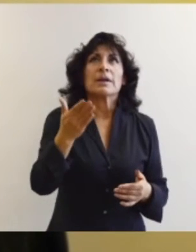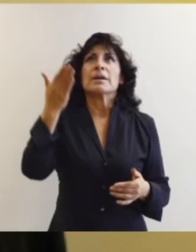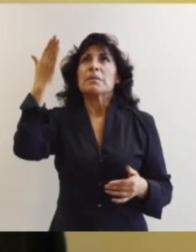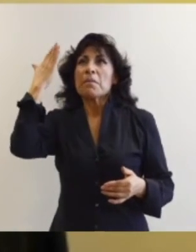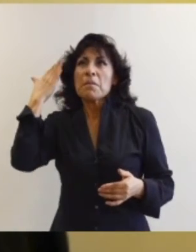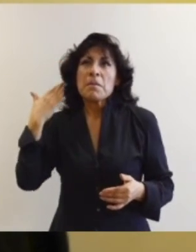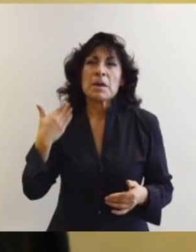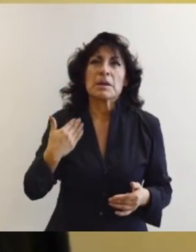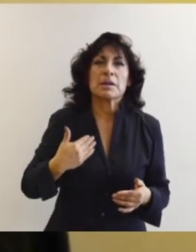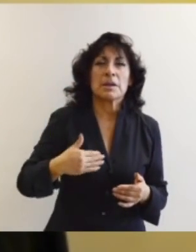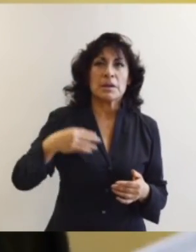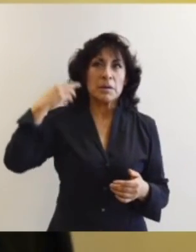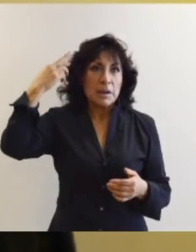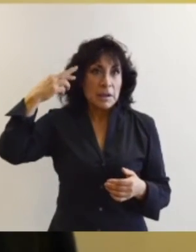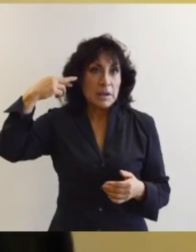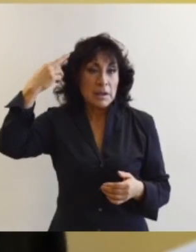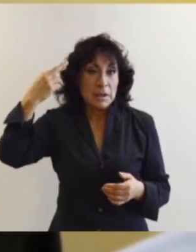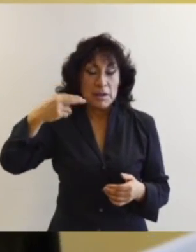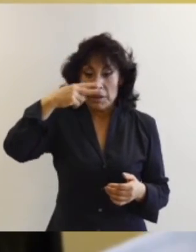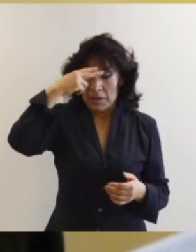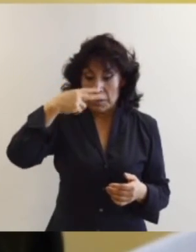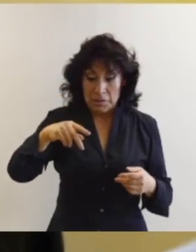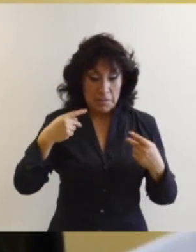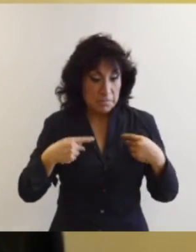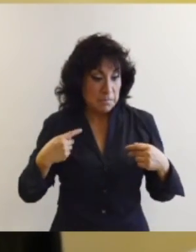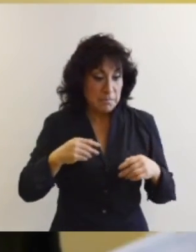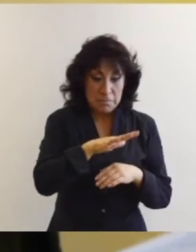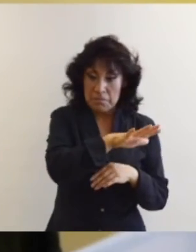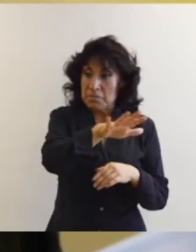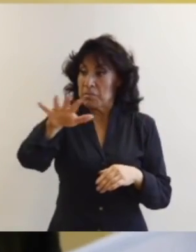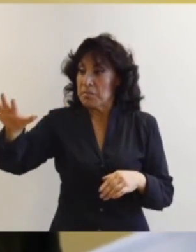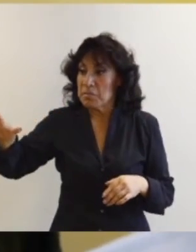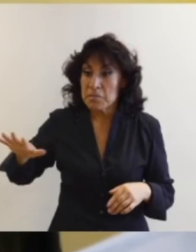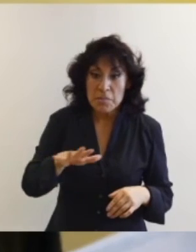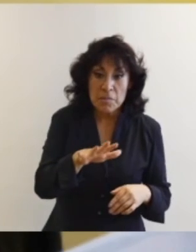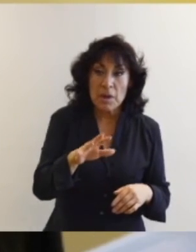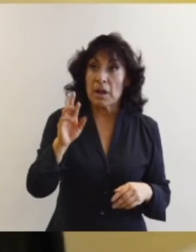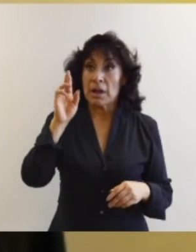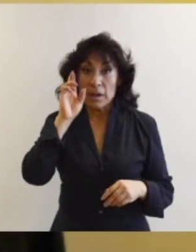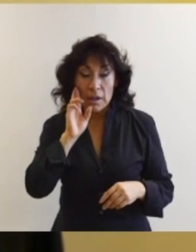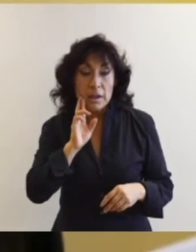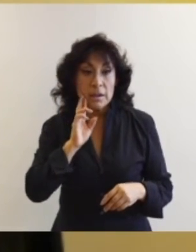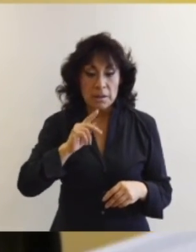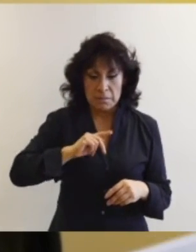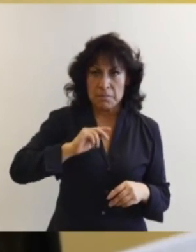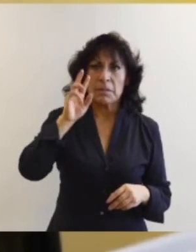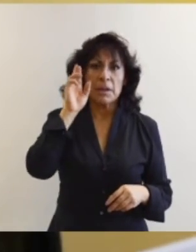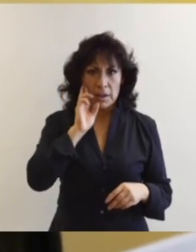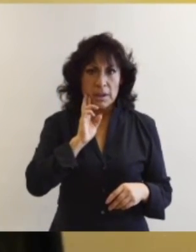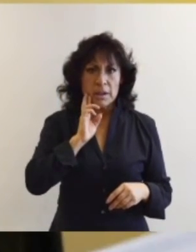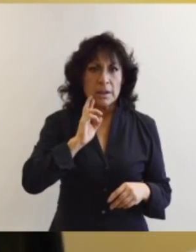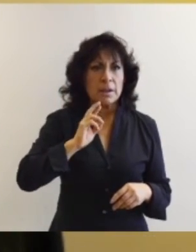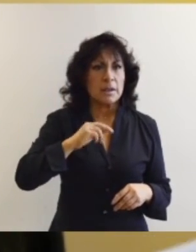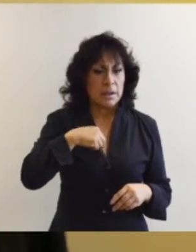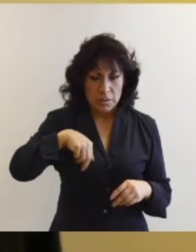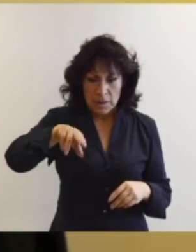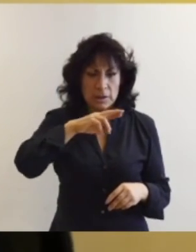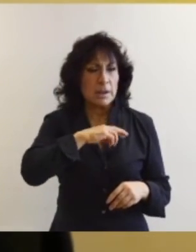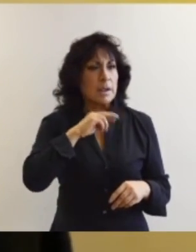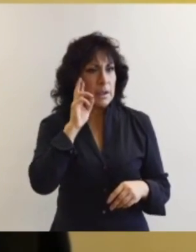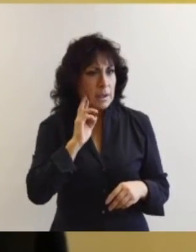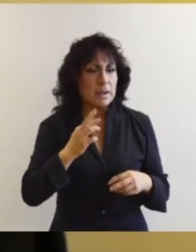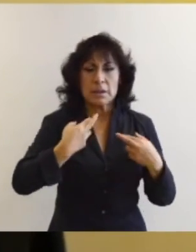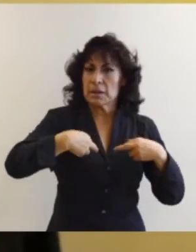los mexicanos. Y en consecuencia es el símbolo de una raza, de mi raza,